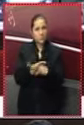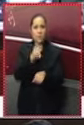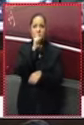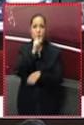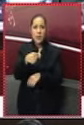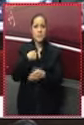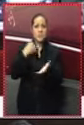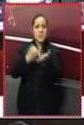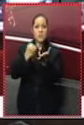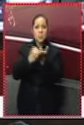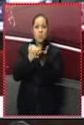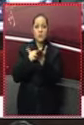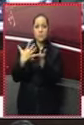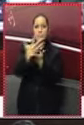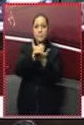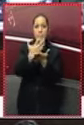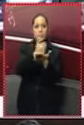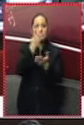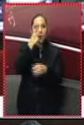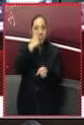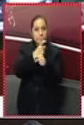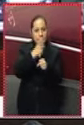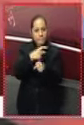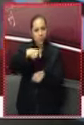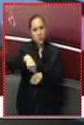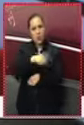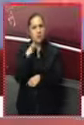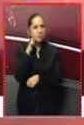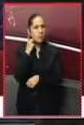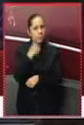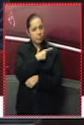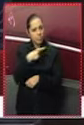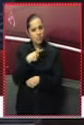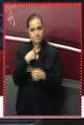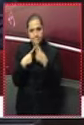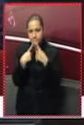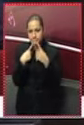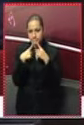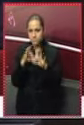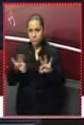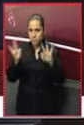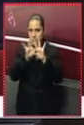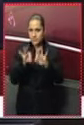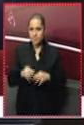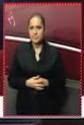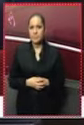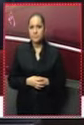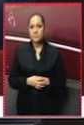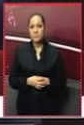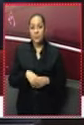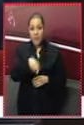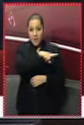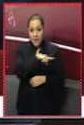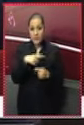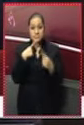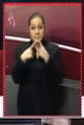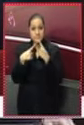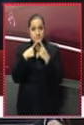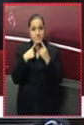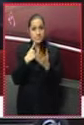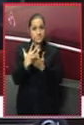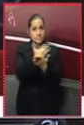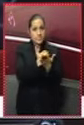los impuestos que no pasan por este Poder Legislativo. Este trabajo que se hizo